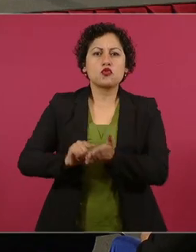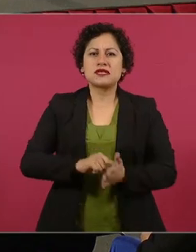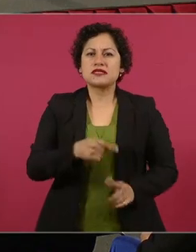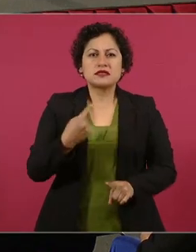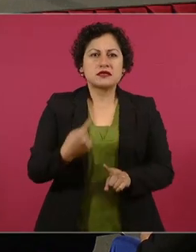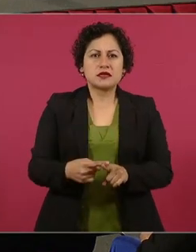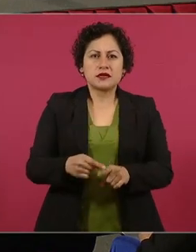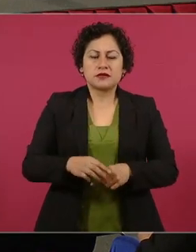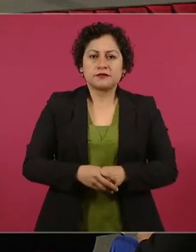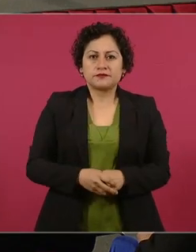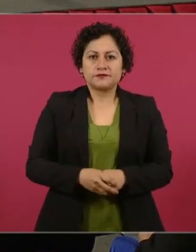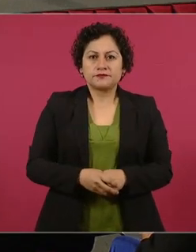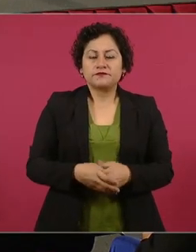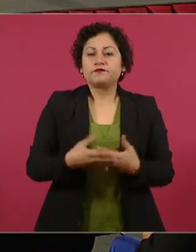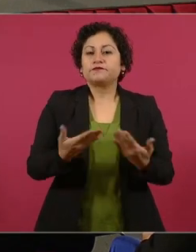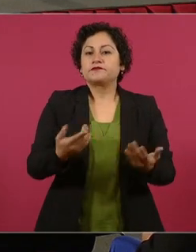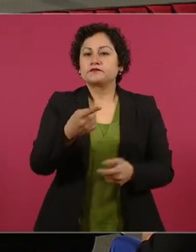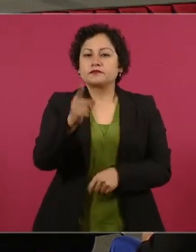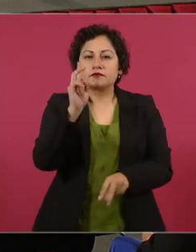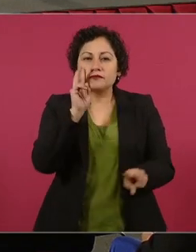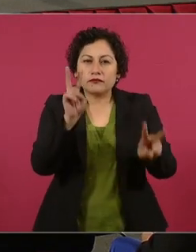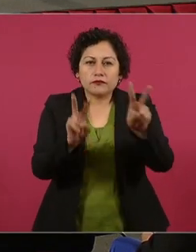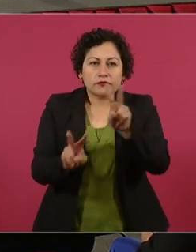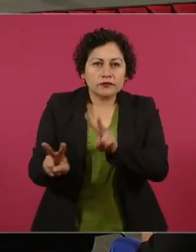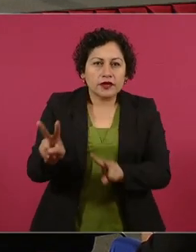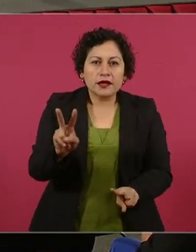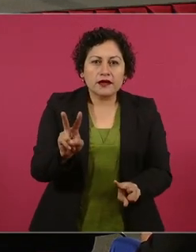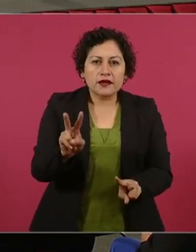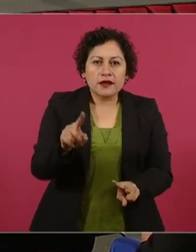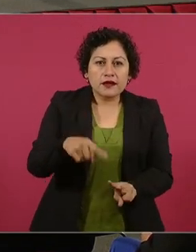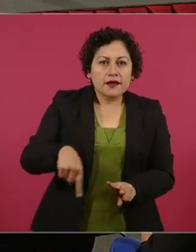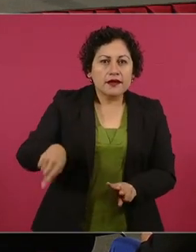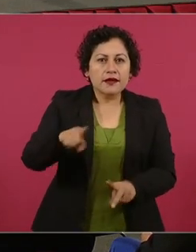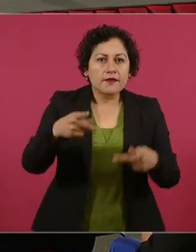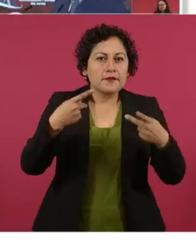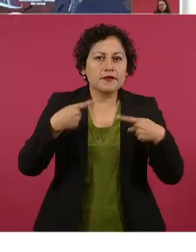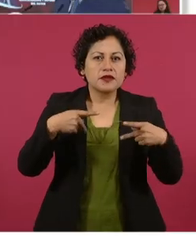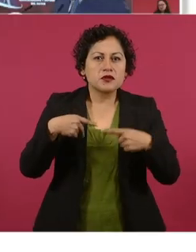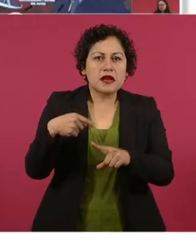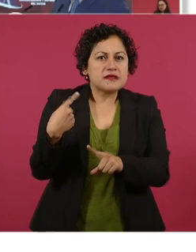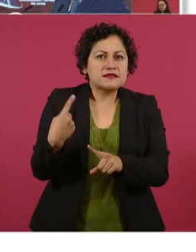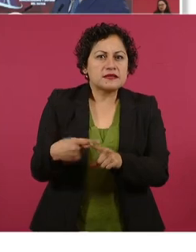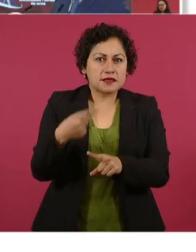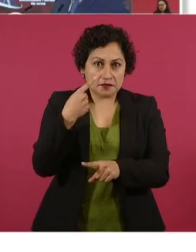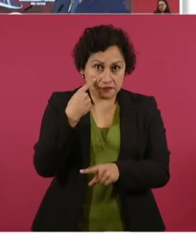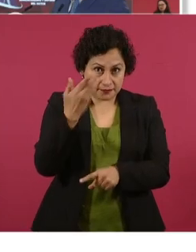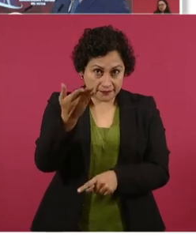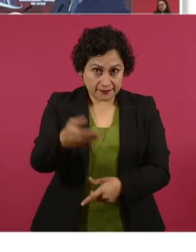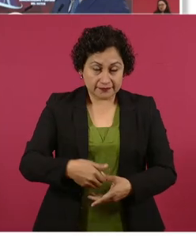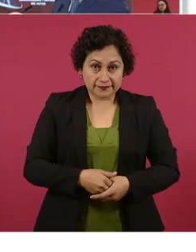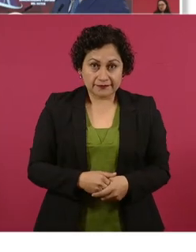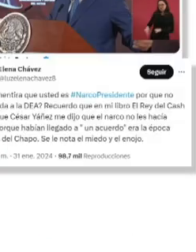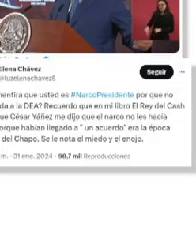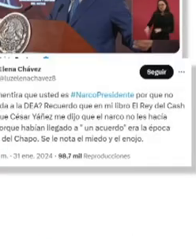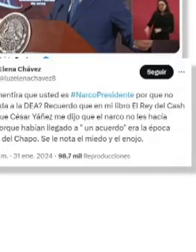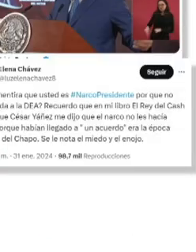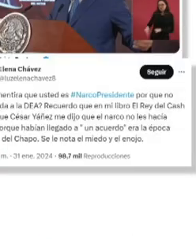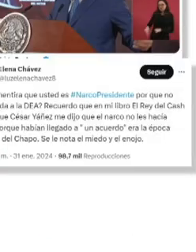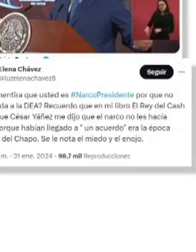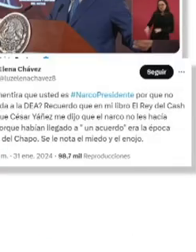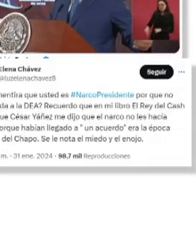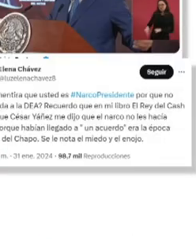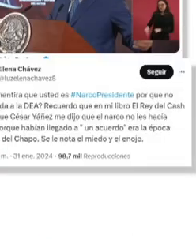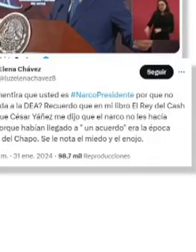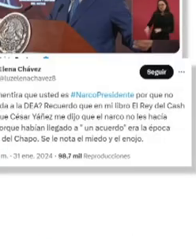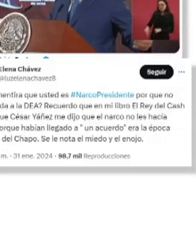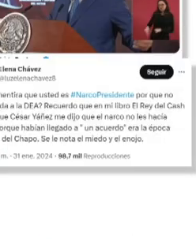¿Qué hay en común entre estos personajes de la oposición? ¿No será, y es una pregunta,